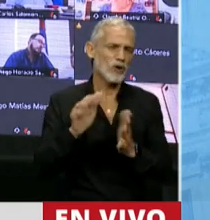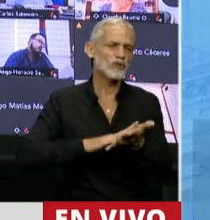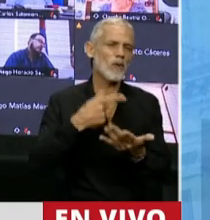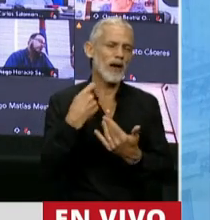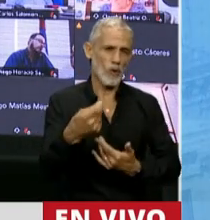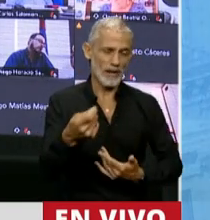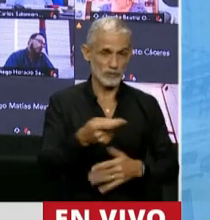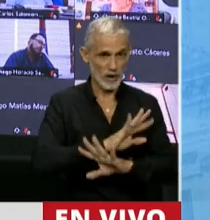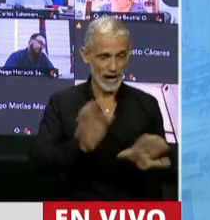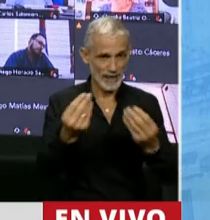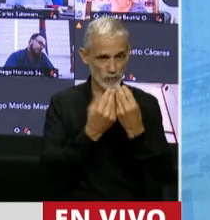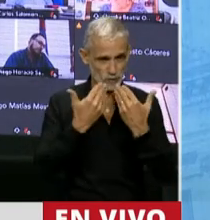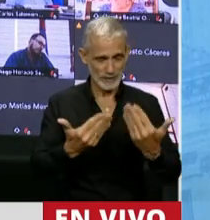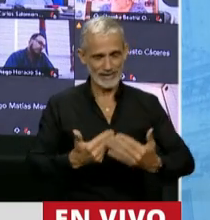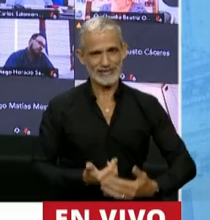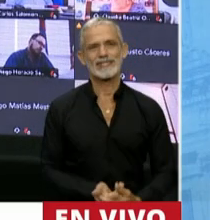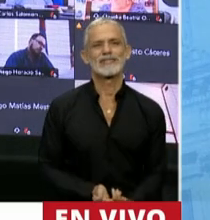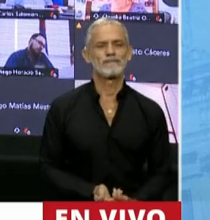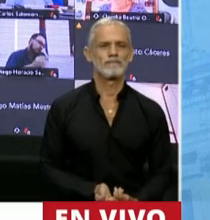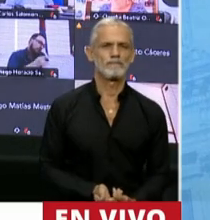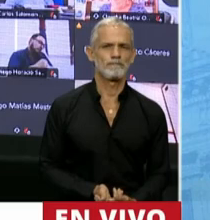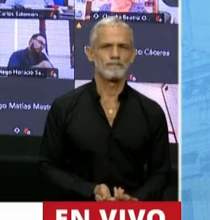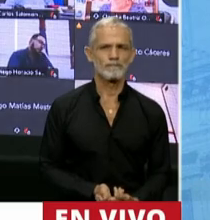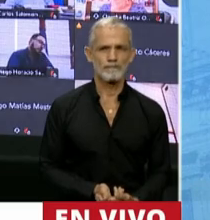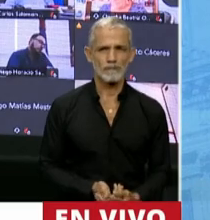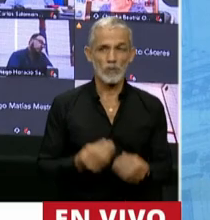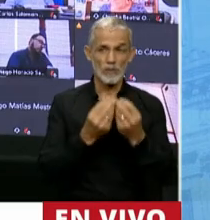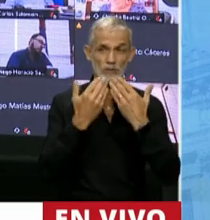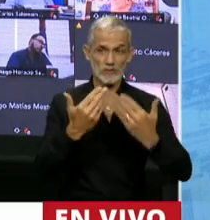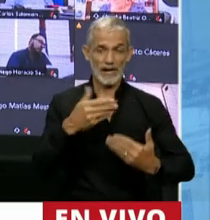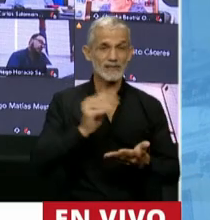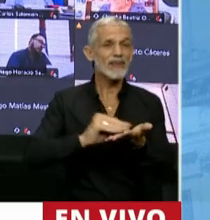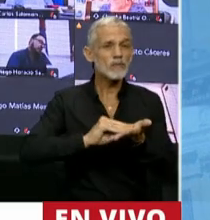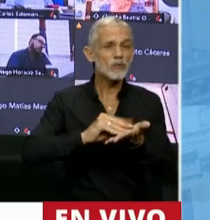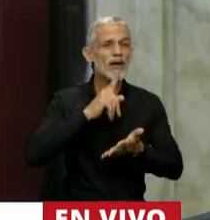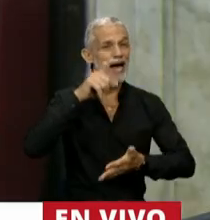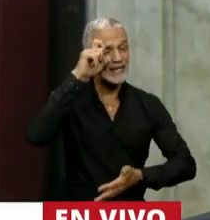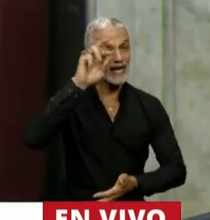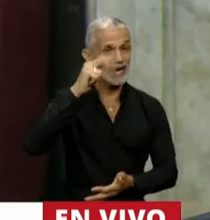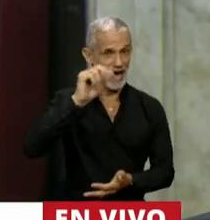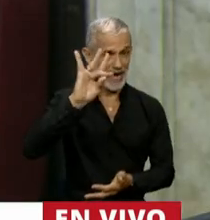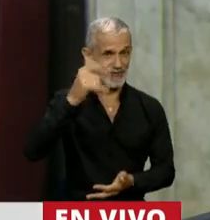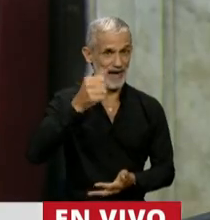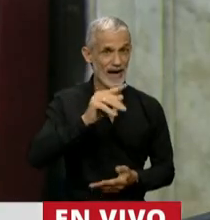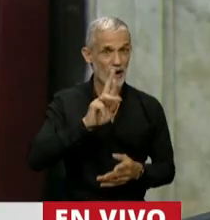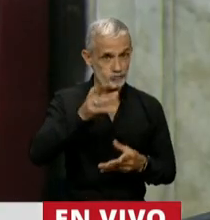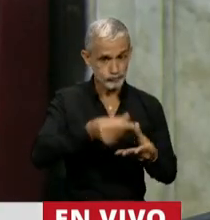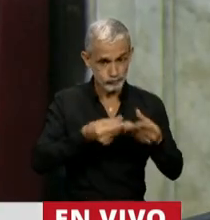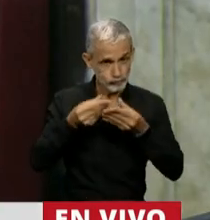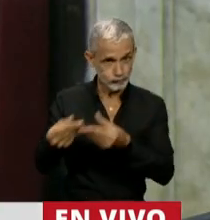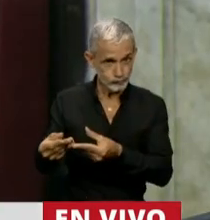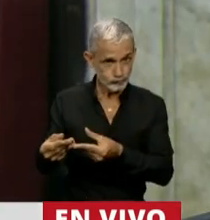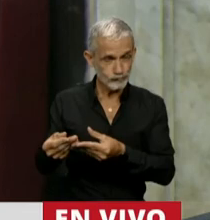Previsional. Nada más, muchísimas gracias. Muchas gracias, diputada Terada. La cuestión del privilegio pasa